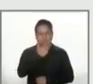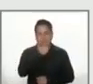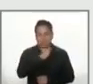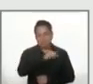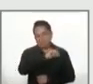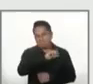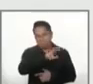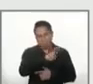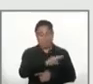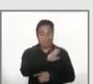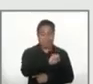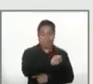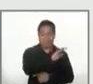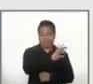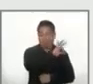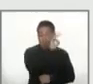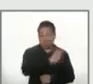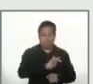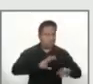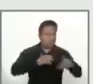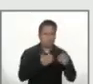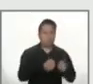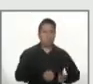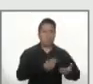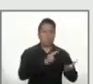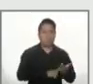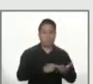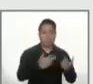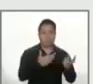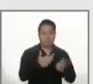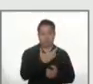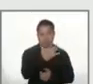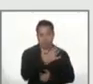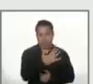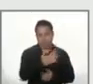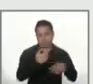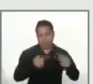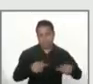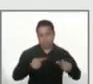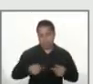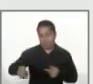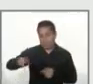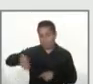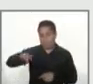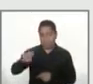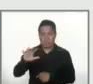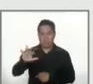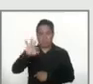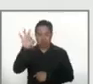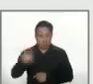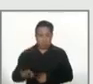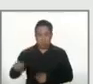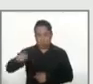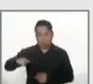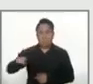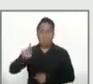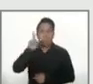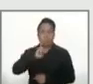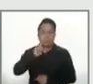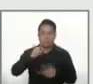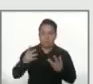un 65%, es decir, 750 del total, mientras que el 35% restante, es